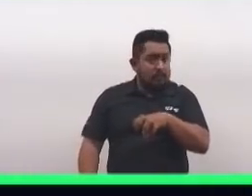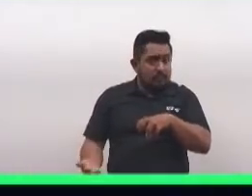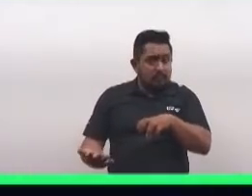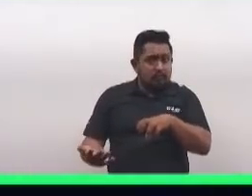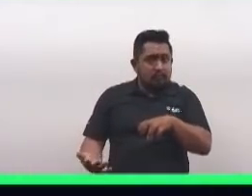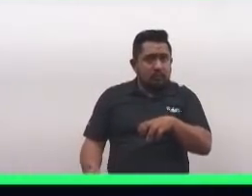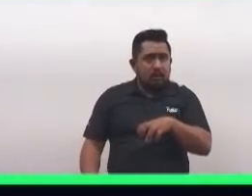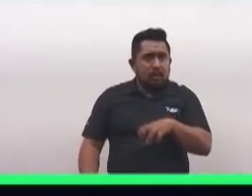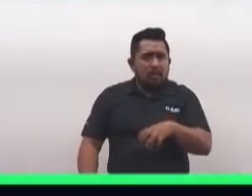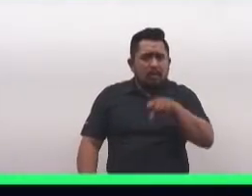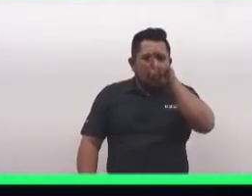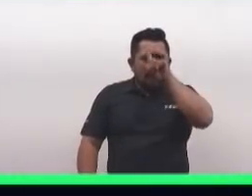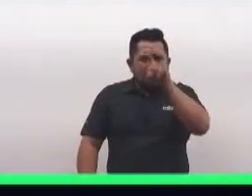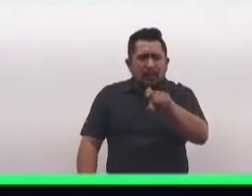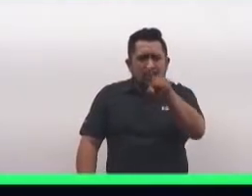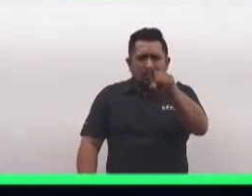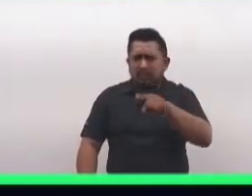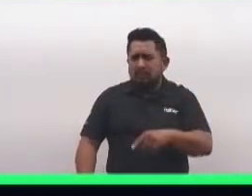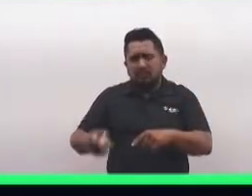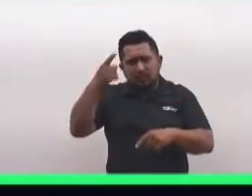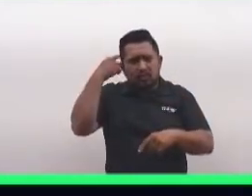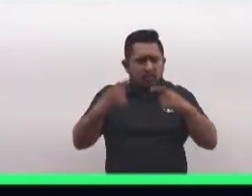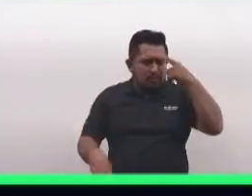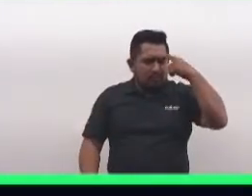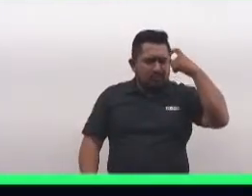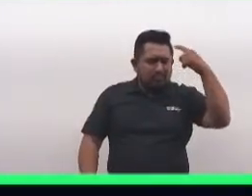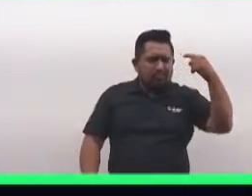quién te están robando tu bendición